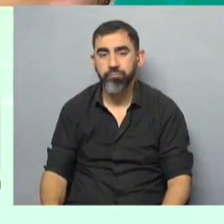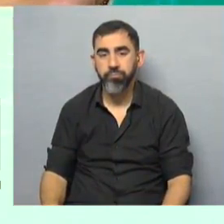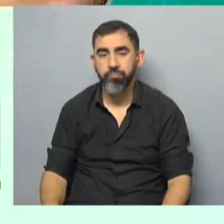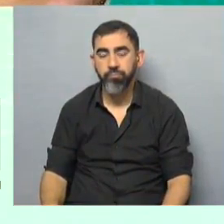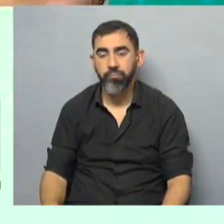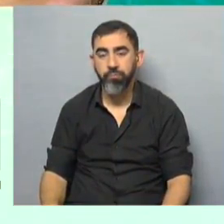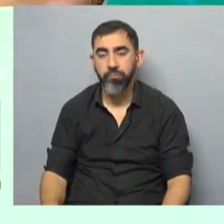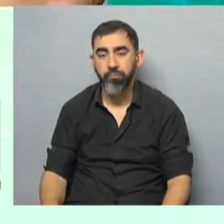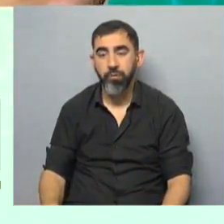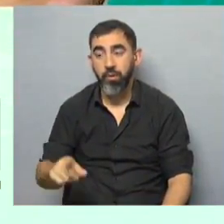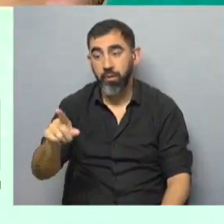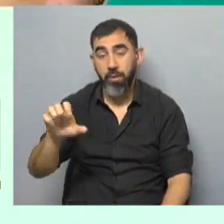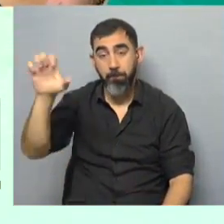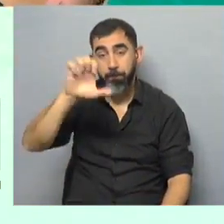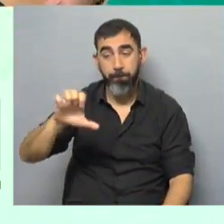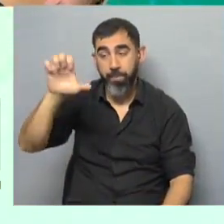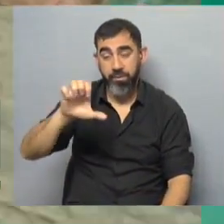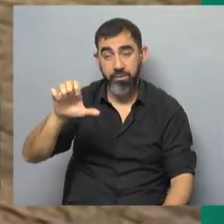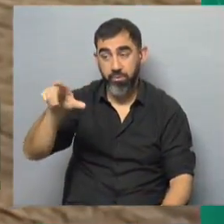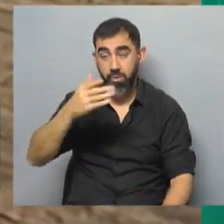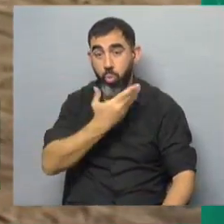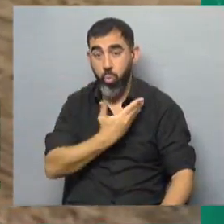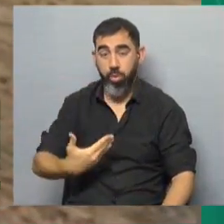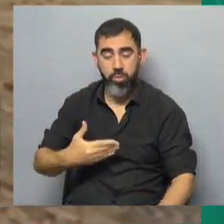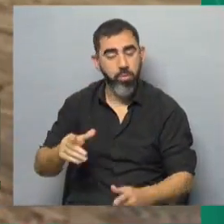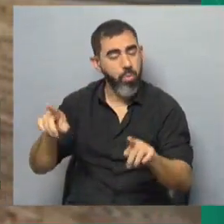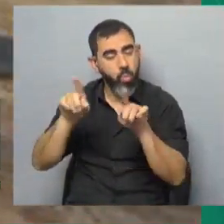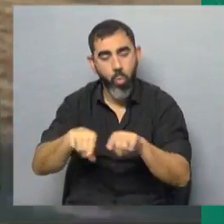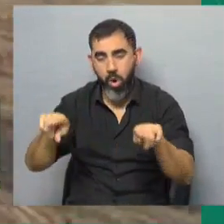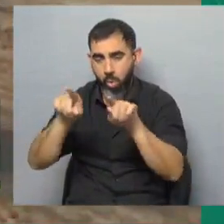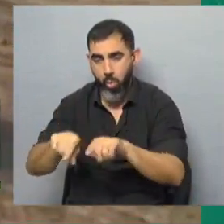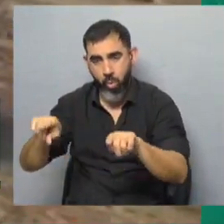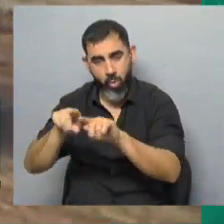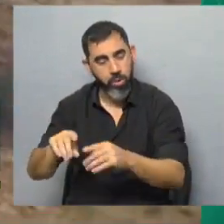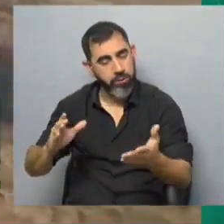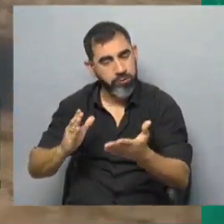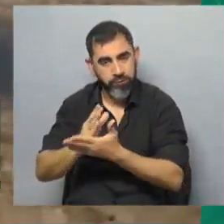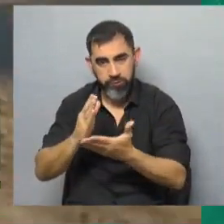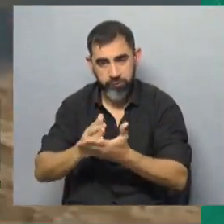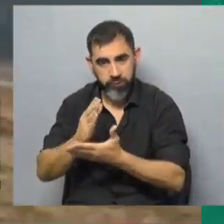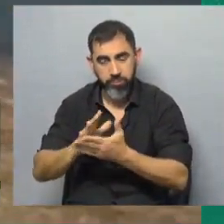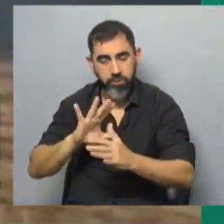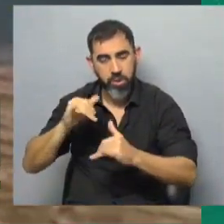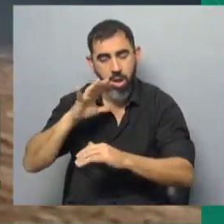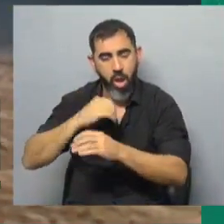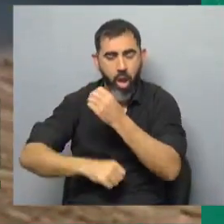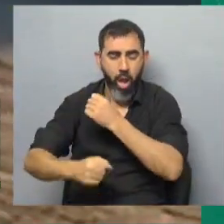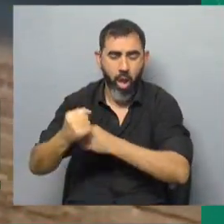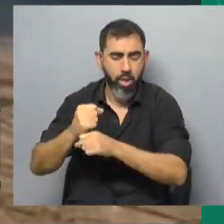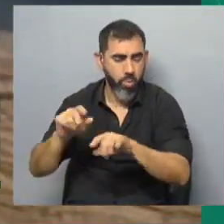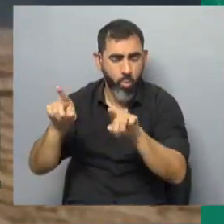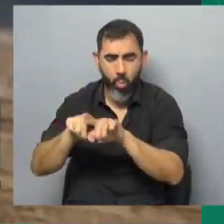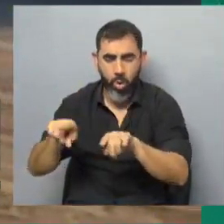este tipo de acciones de este empresario, de esta patronal, son sistemáticas y tiene años. Y,